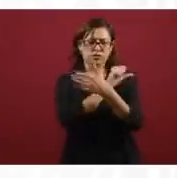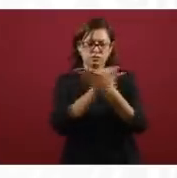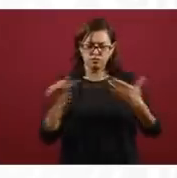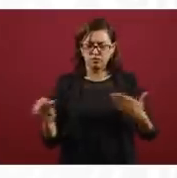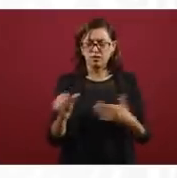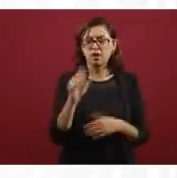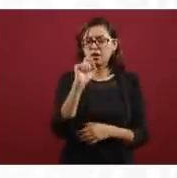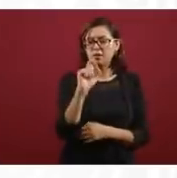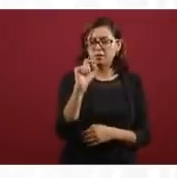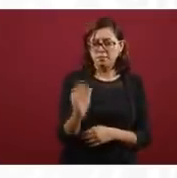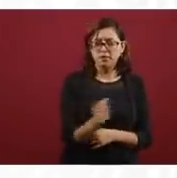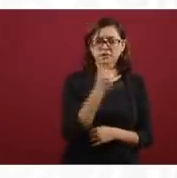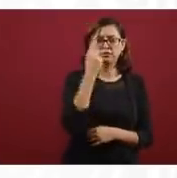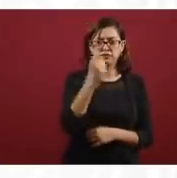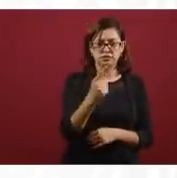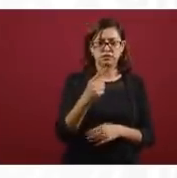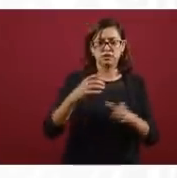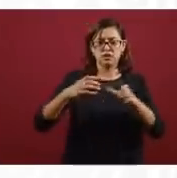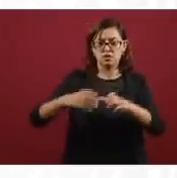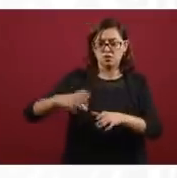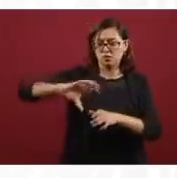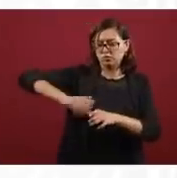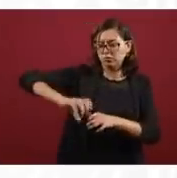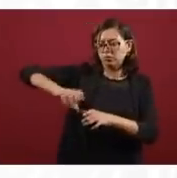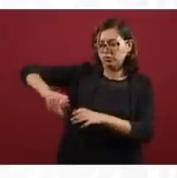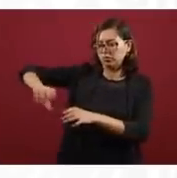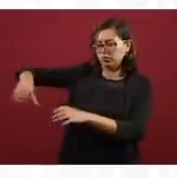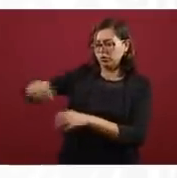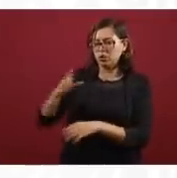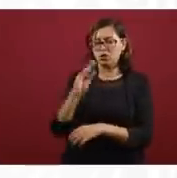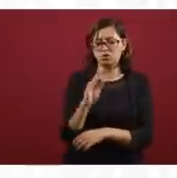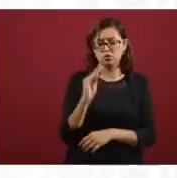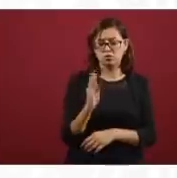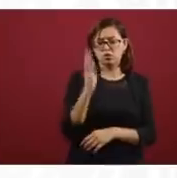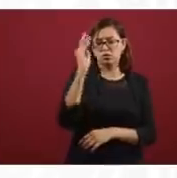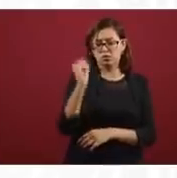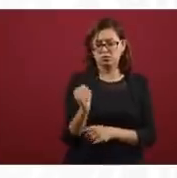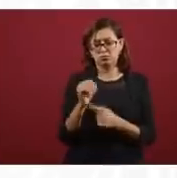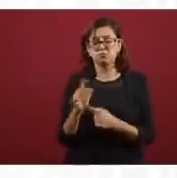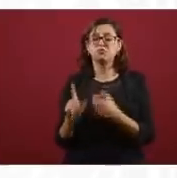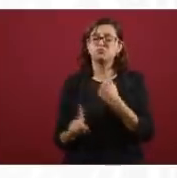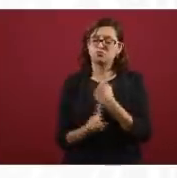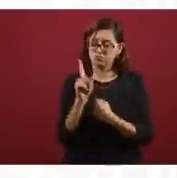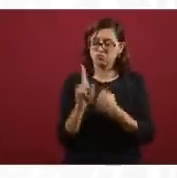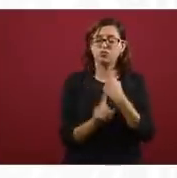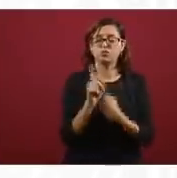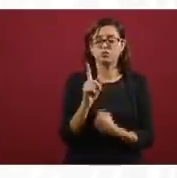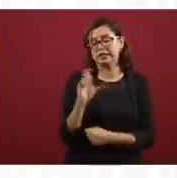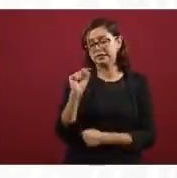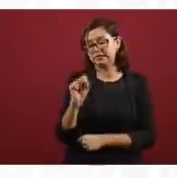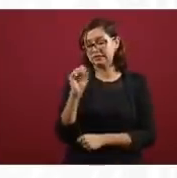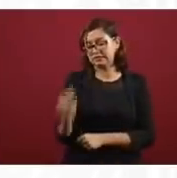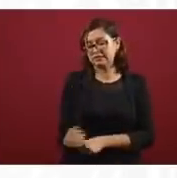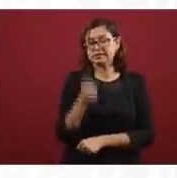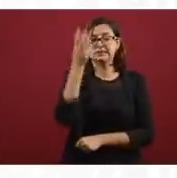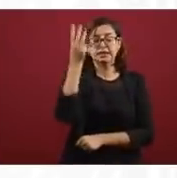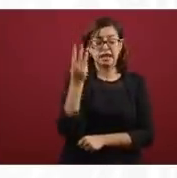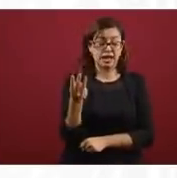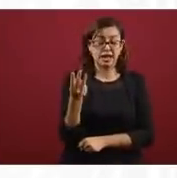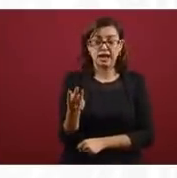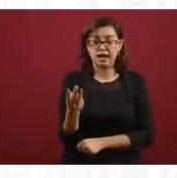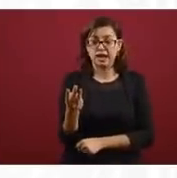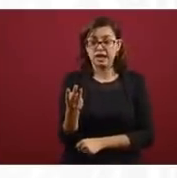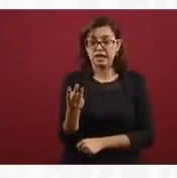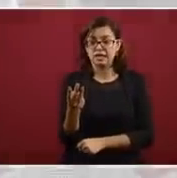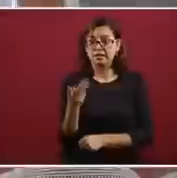lotes de cilindros que verificamos, 99 presentaron problemas, 63 de ellos